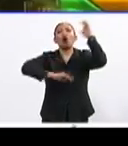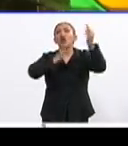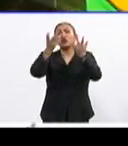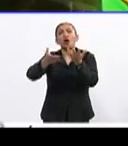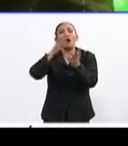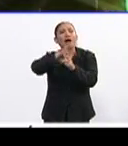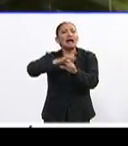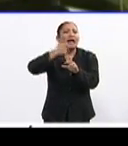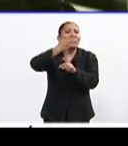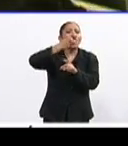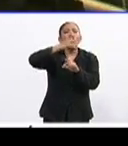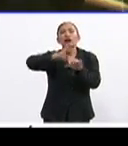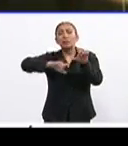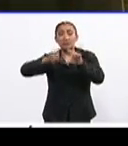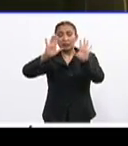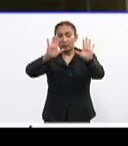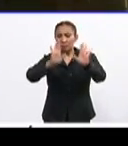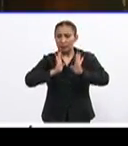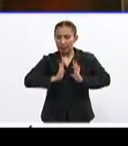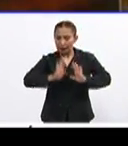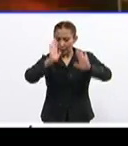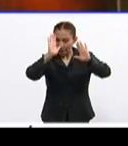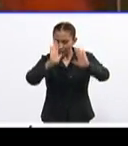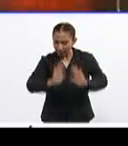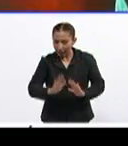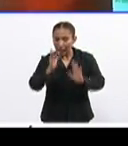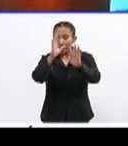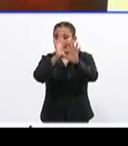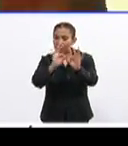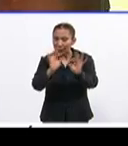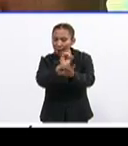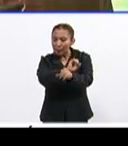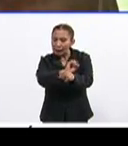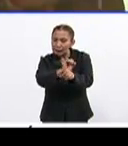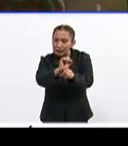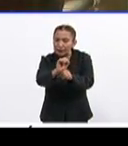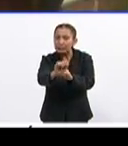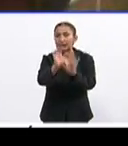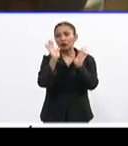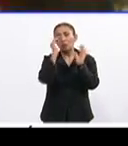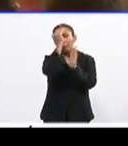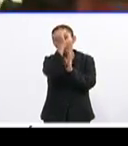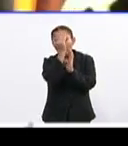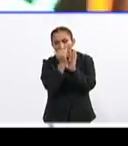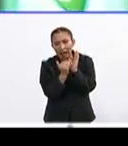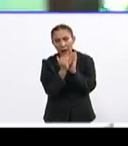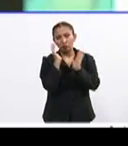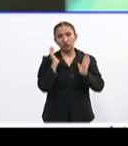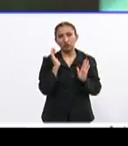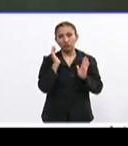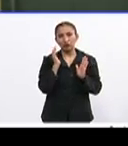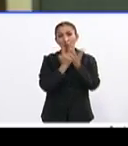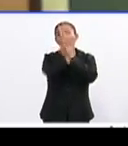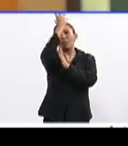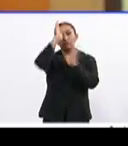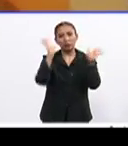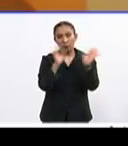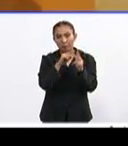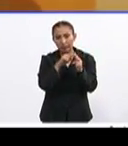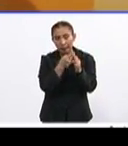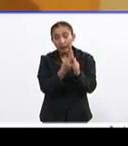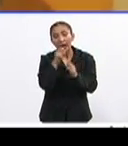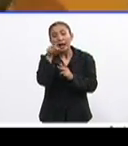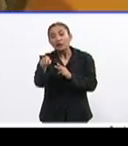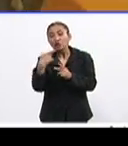ciclos biogeoquímicos, y de repente nos dicen, no, espérate, vamos a explicarlo más abajo, ¿no? Es desde el principio.